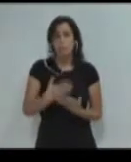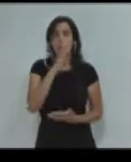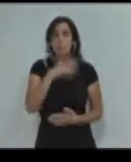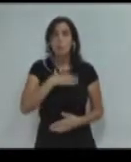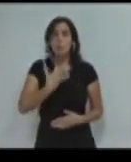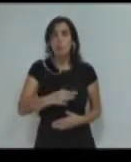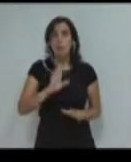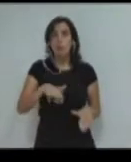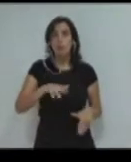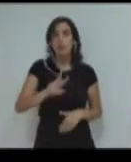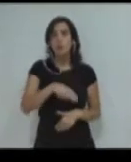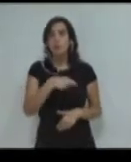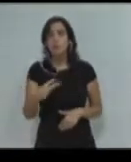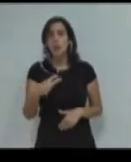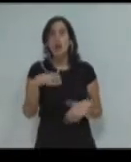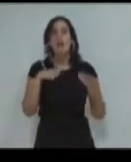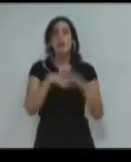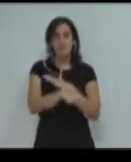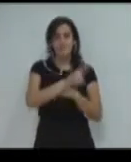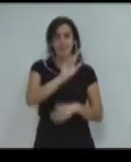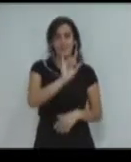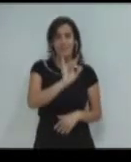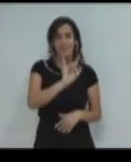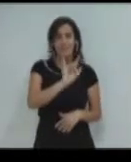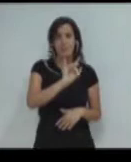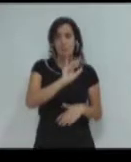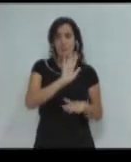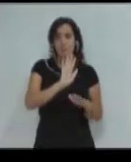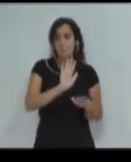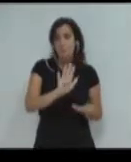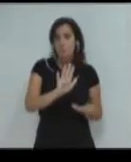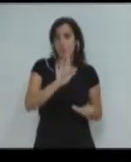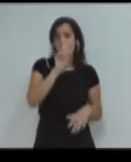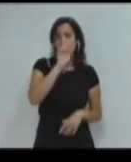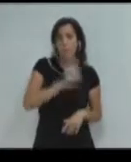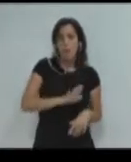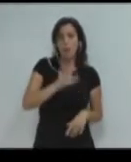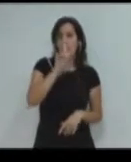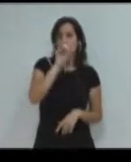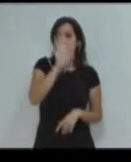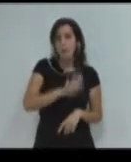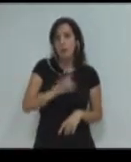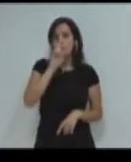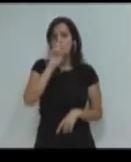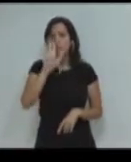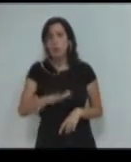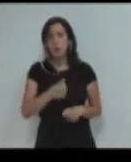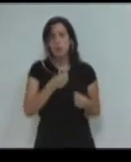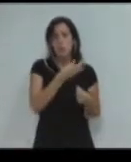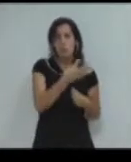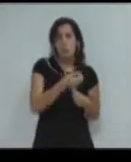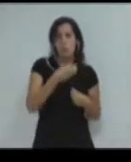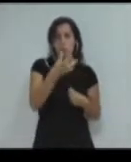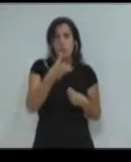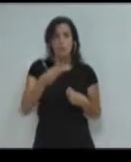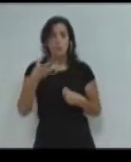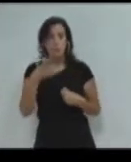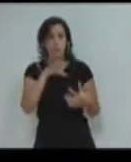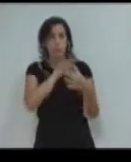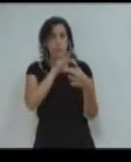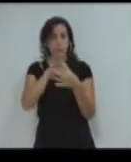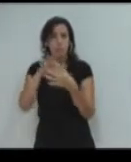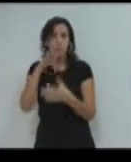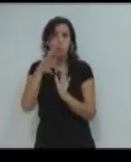dar un resultado que es accesible, pero vas imagen por imagen y todas tienen números, porque han sido